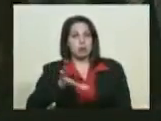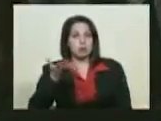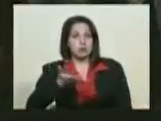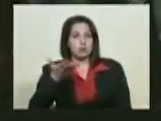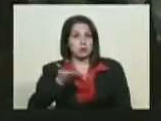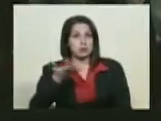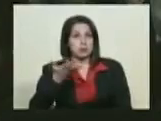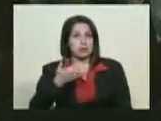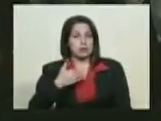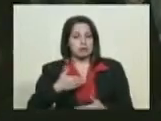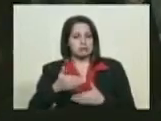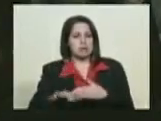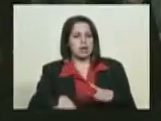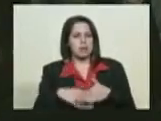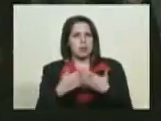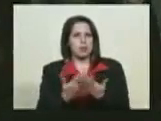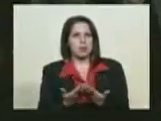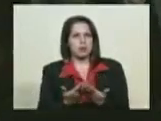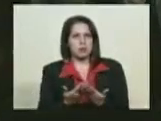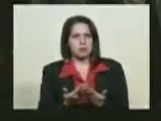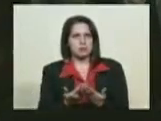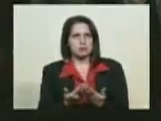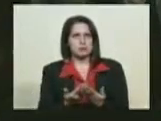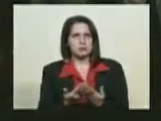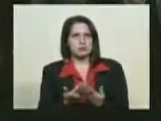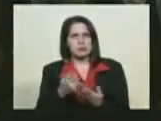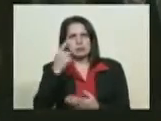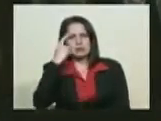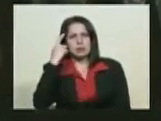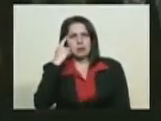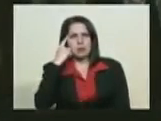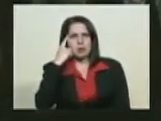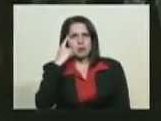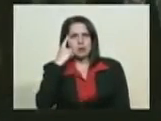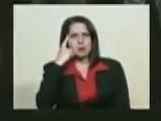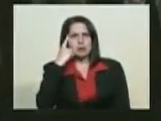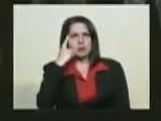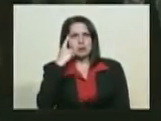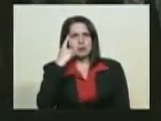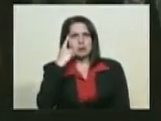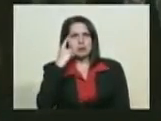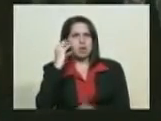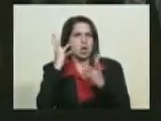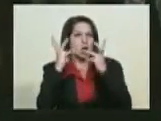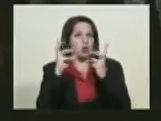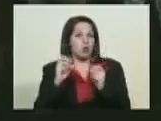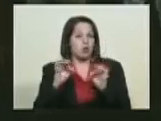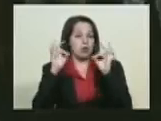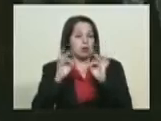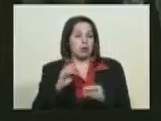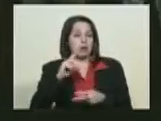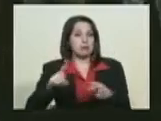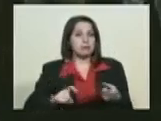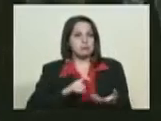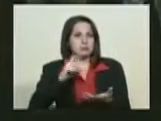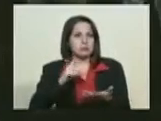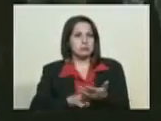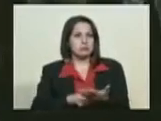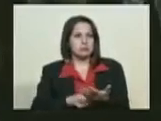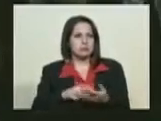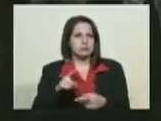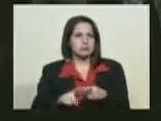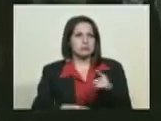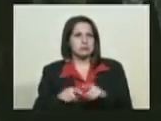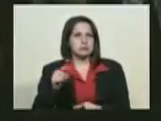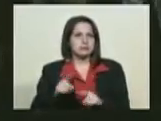Seguramente en el transcurso de la madrugada se sabrá los números ya definitivos.